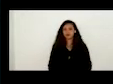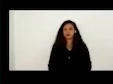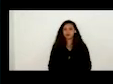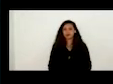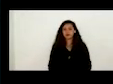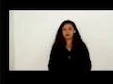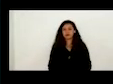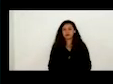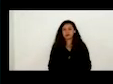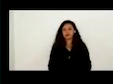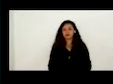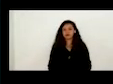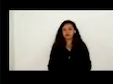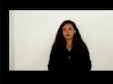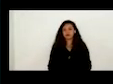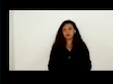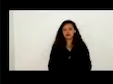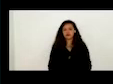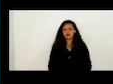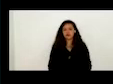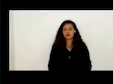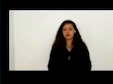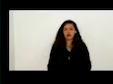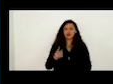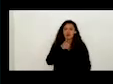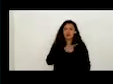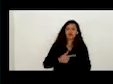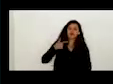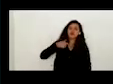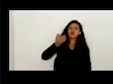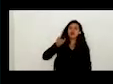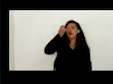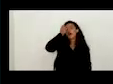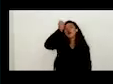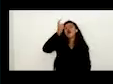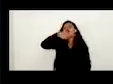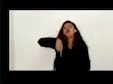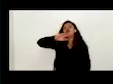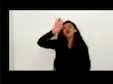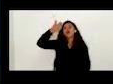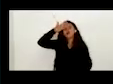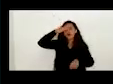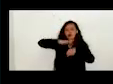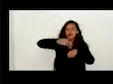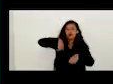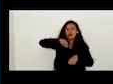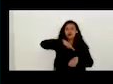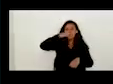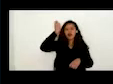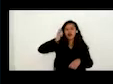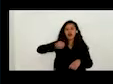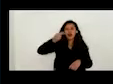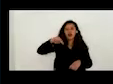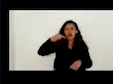En este sentido, me gustaría que ustedes se quedaran con la idea de algo que nosotros llamamos el